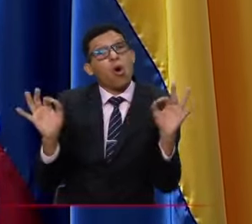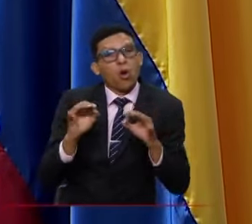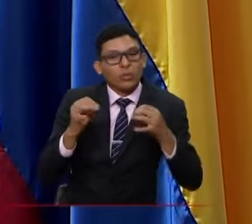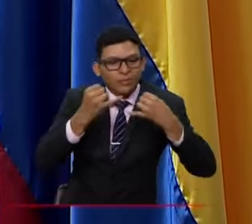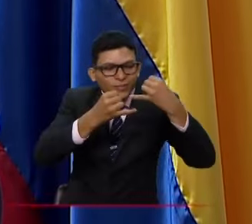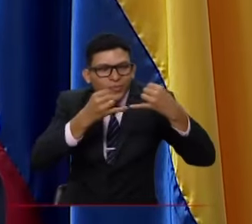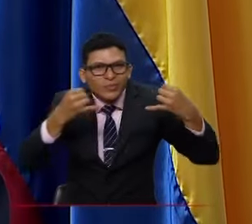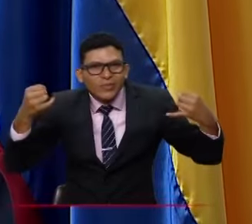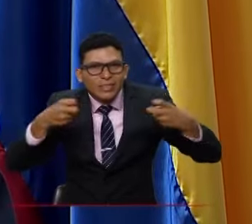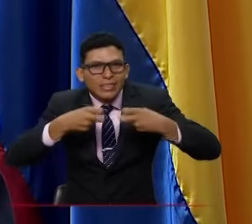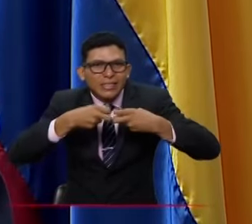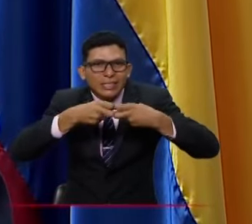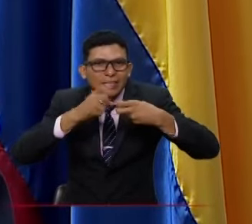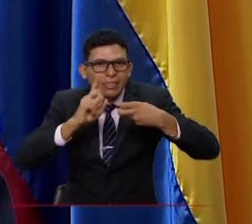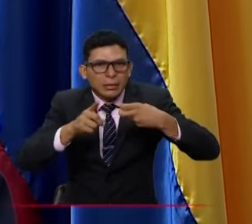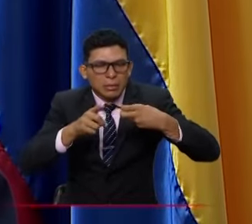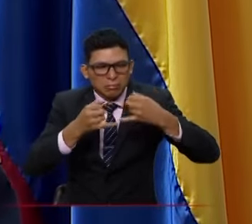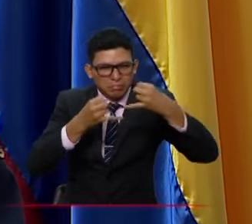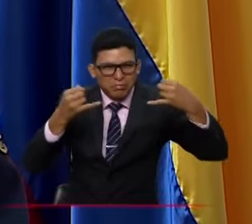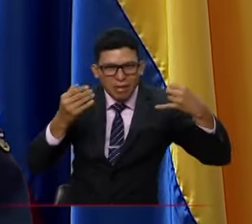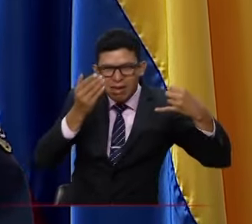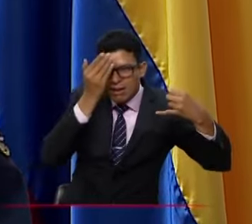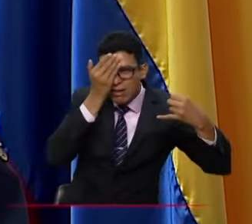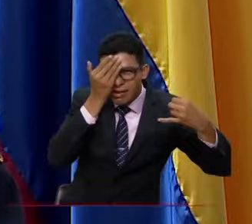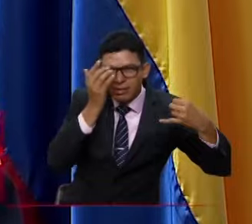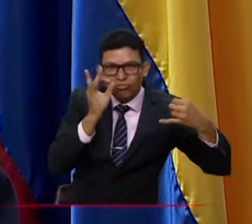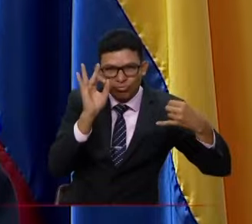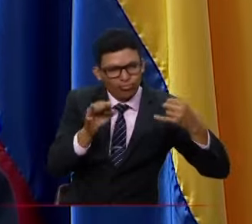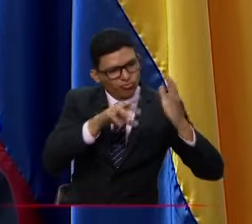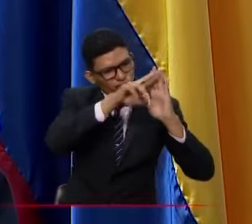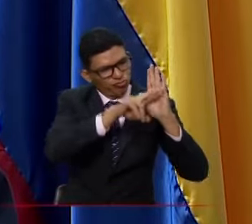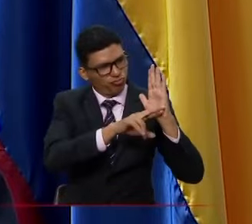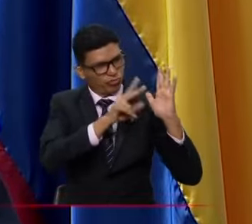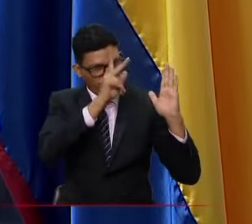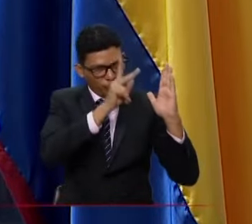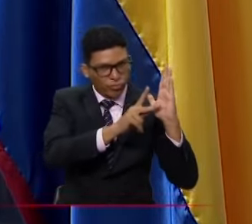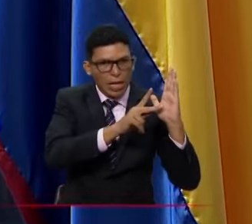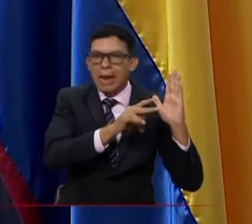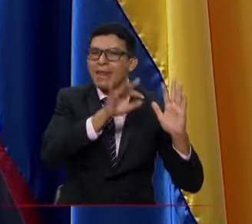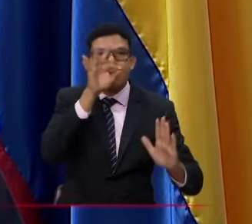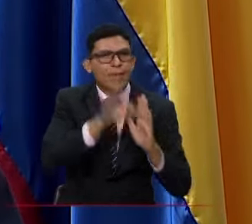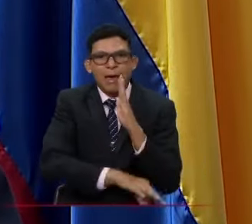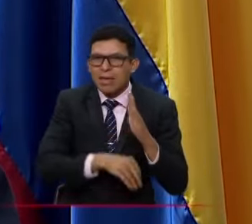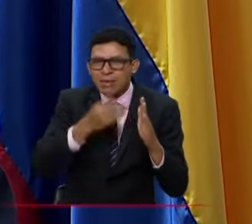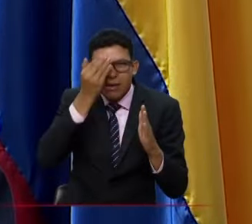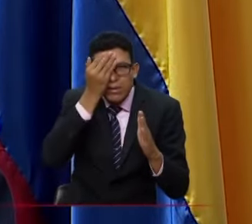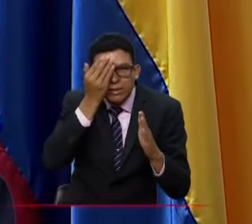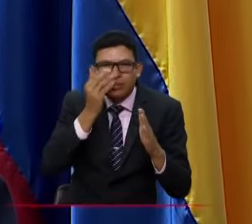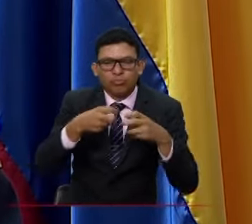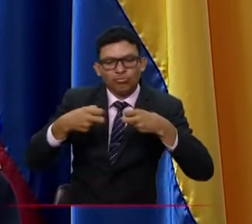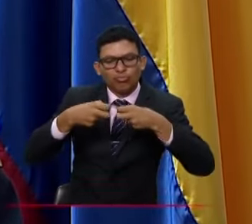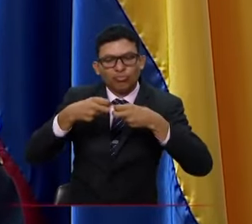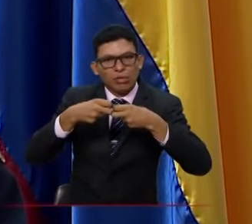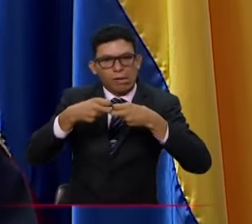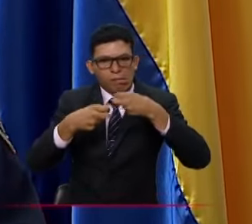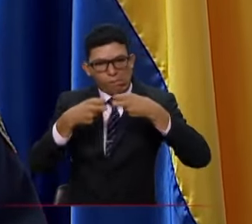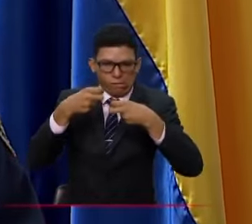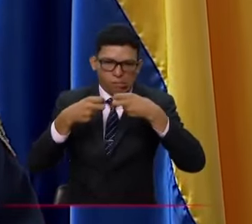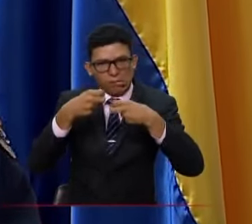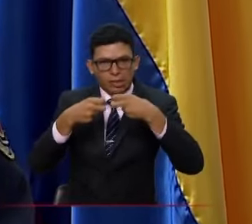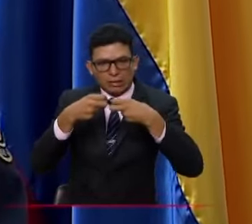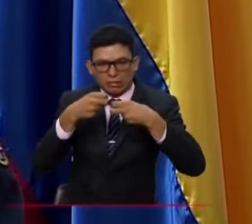de energía, esto pues no tiene una regularización donde permita que unos voltajes y unos amperajes sean los adecuados para